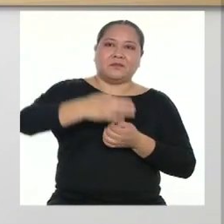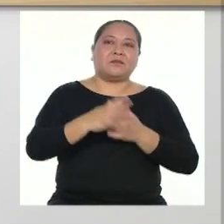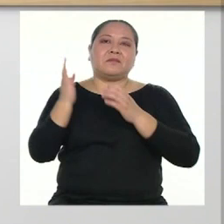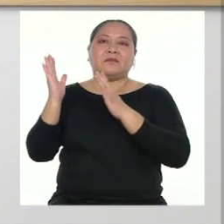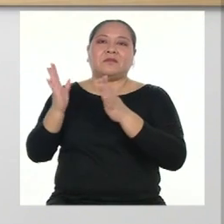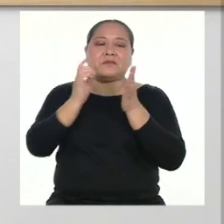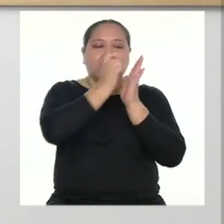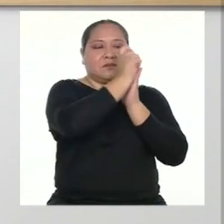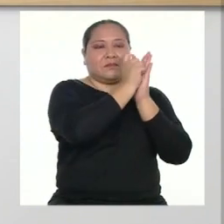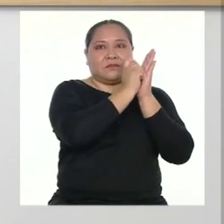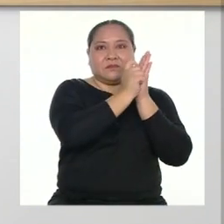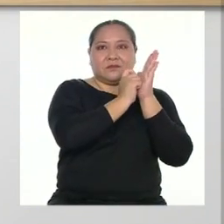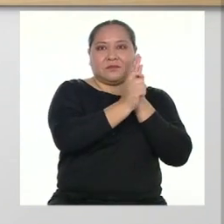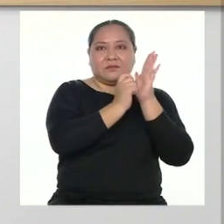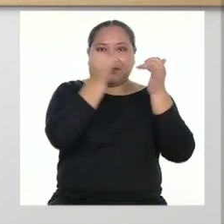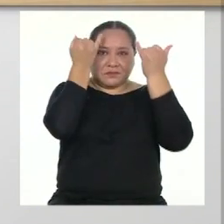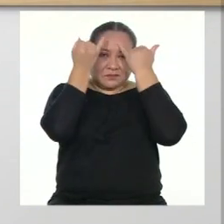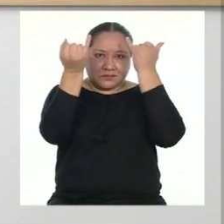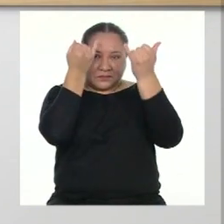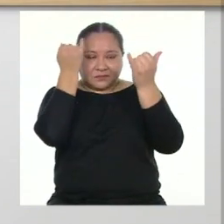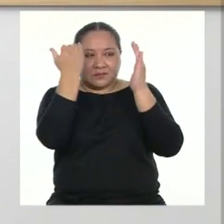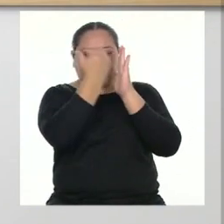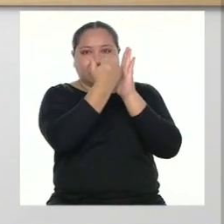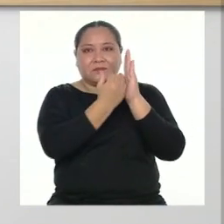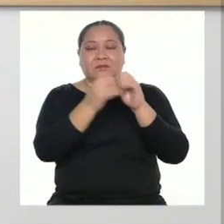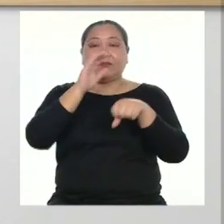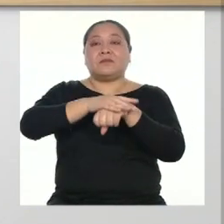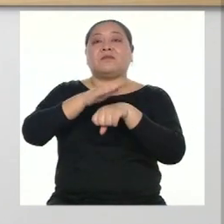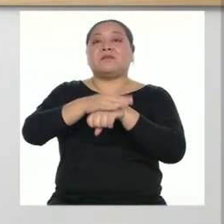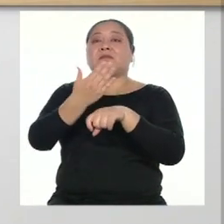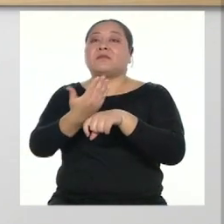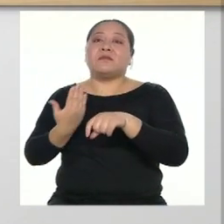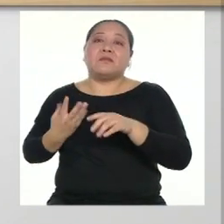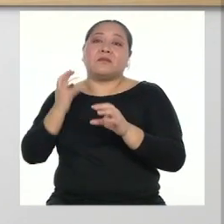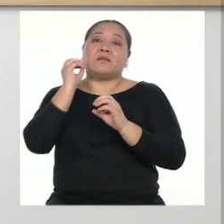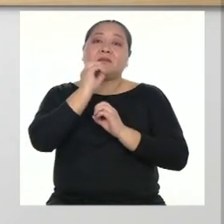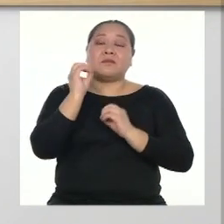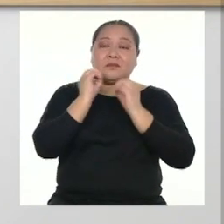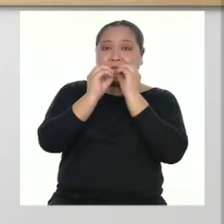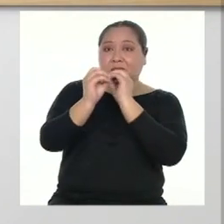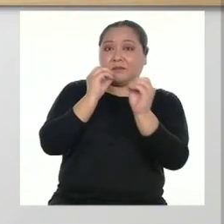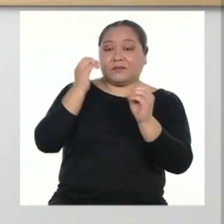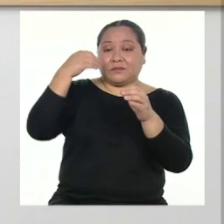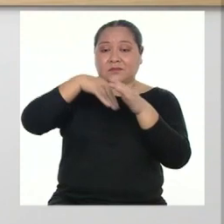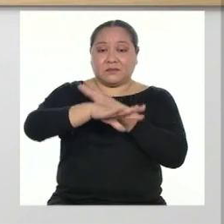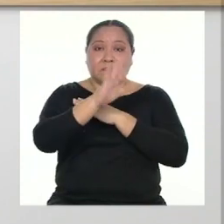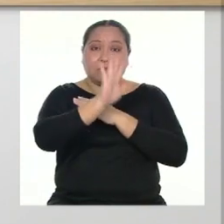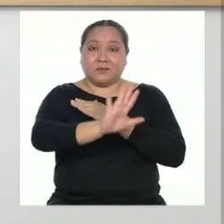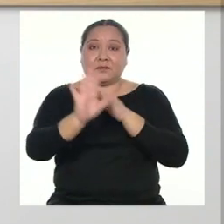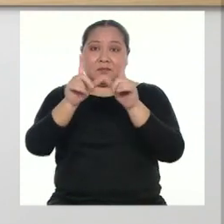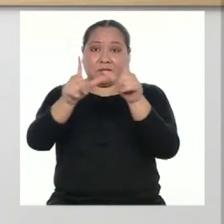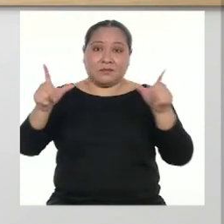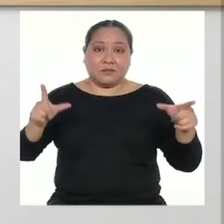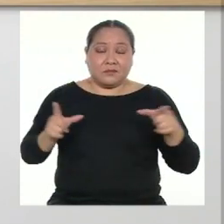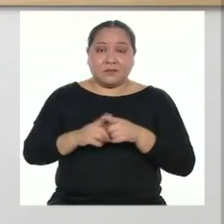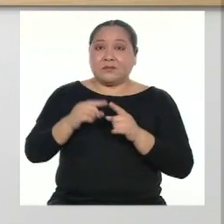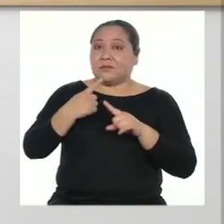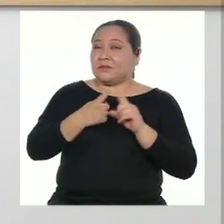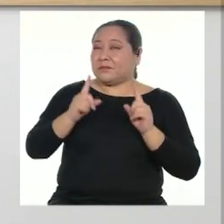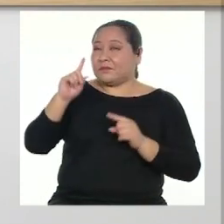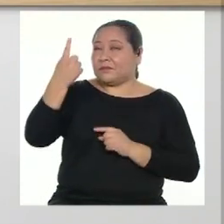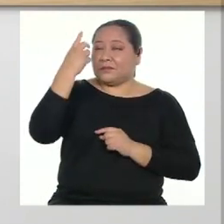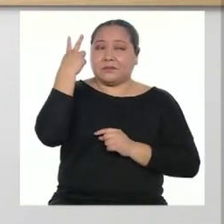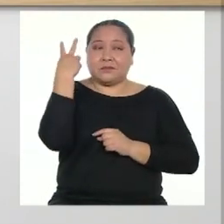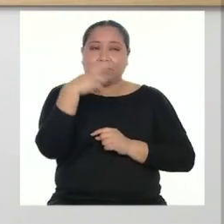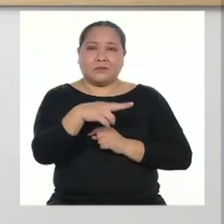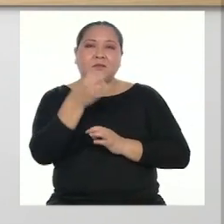Elaborar un texto con alternativas de prevención o solución en nuestras localidades. Pero primero veremos cómo